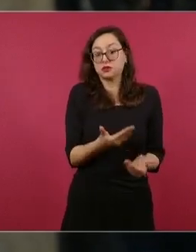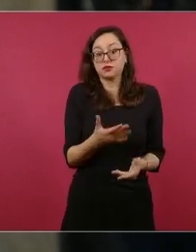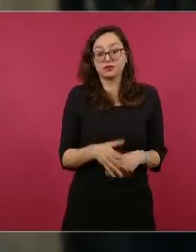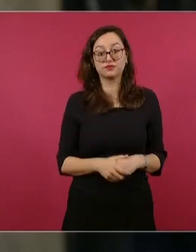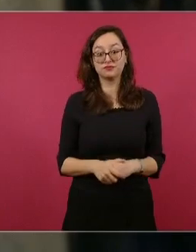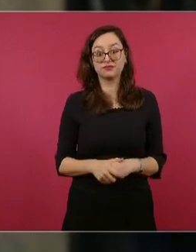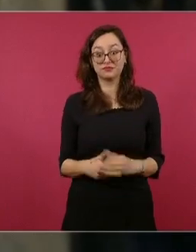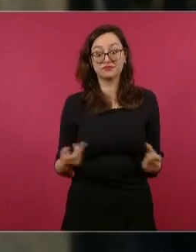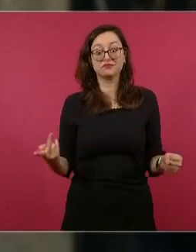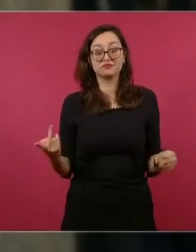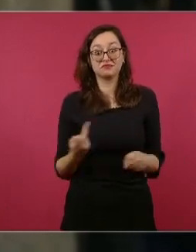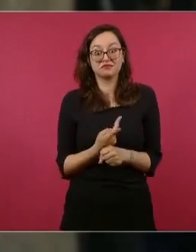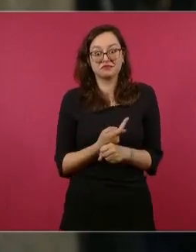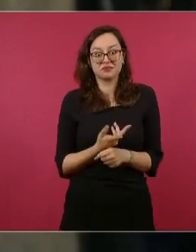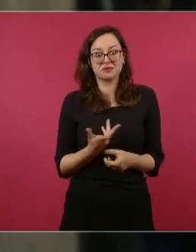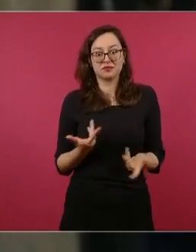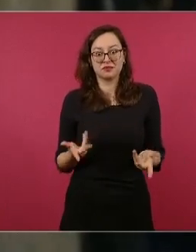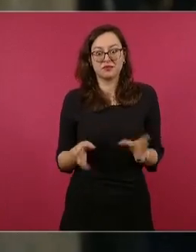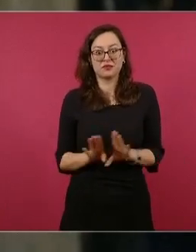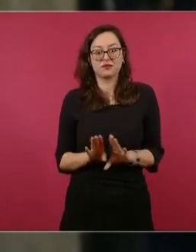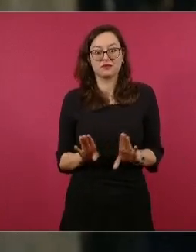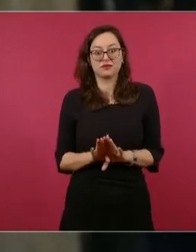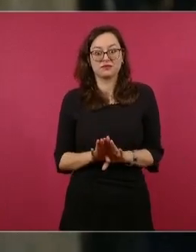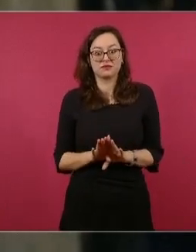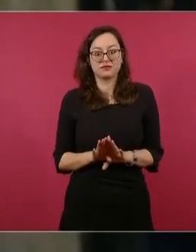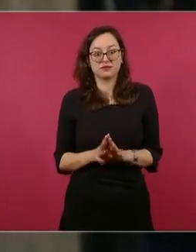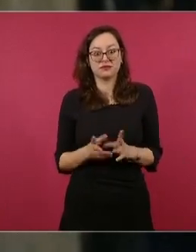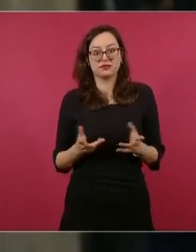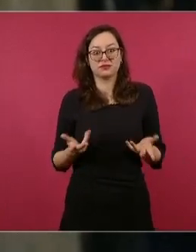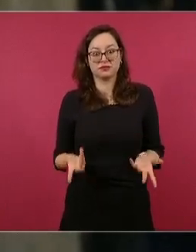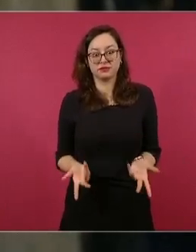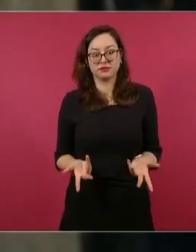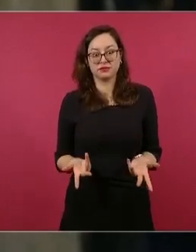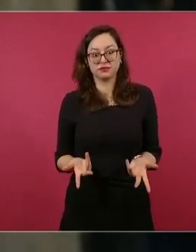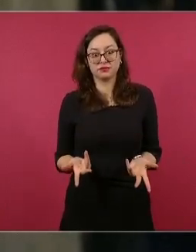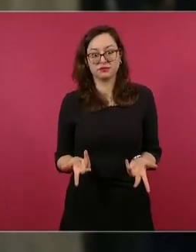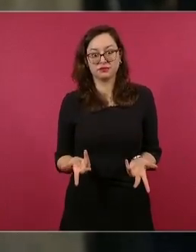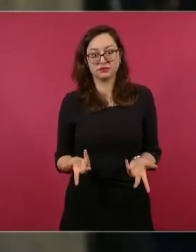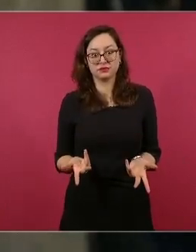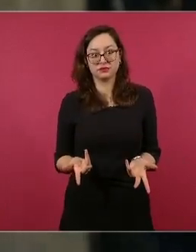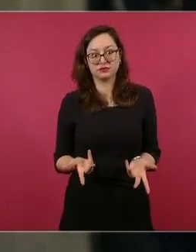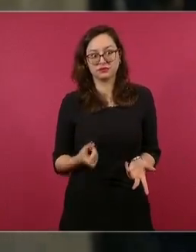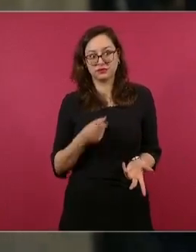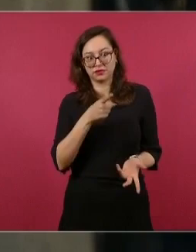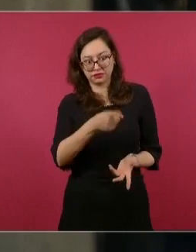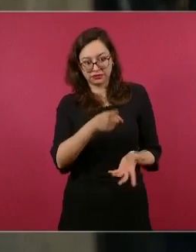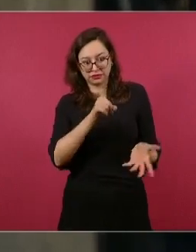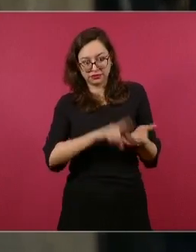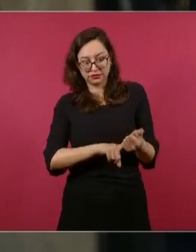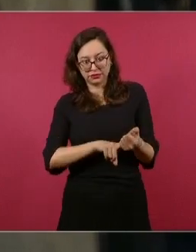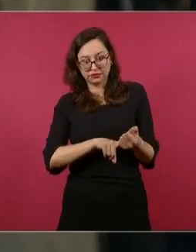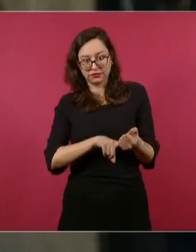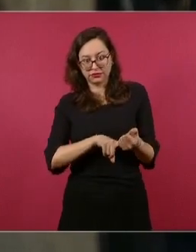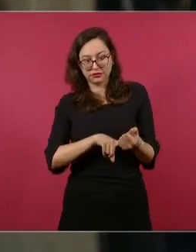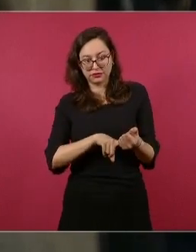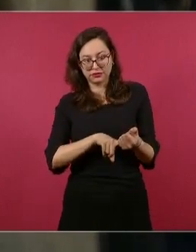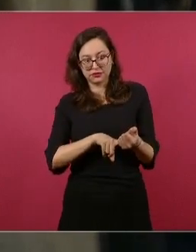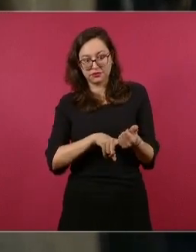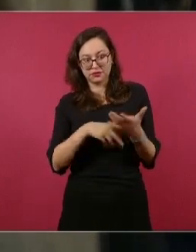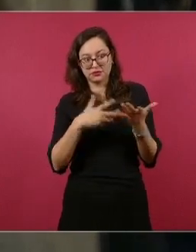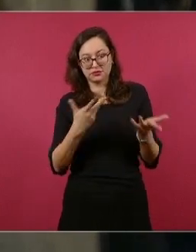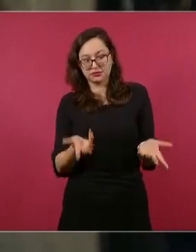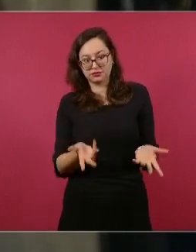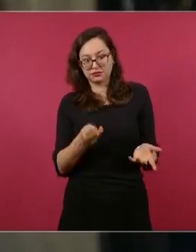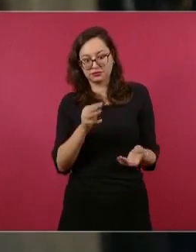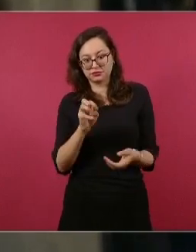el partido que sigue o que va a continuar en el poder cuando llega con alianzas con un partido como el Verde, que lo mismo llegó con el PAN, que lo mismo